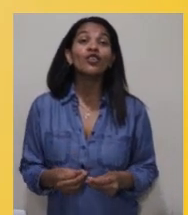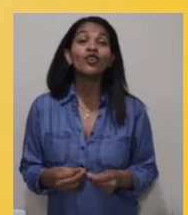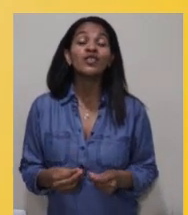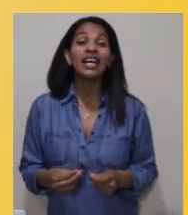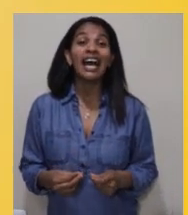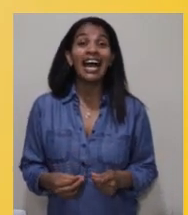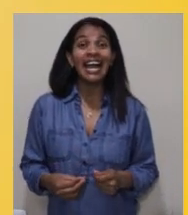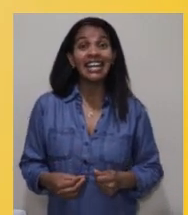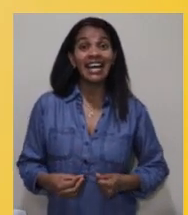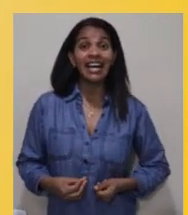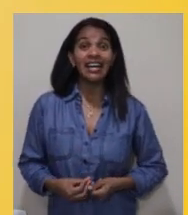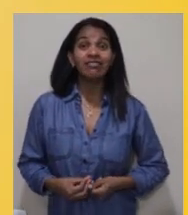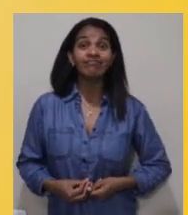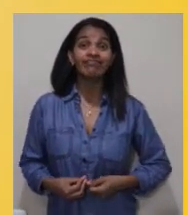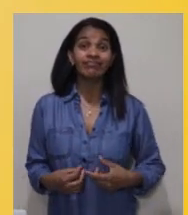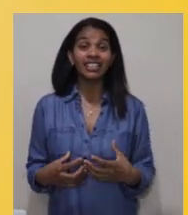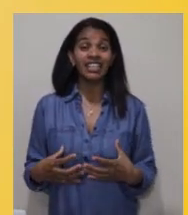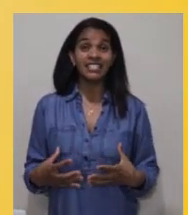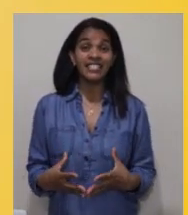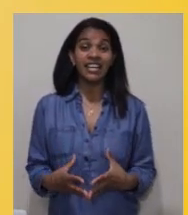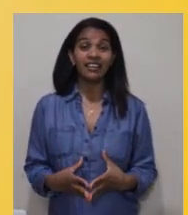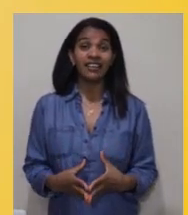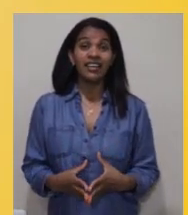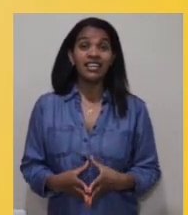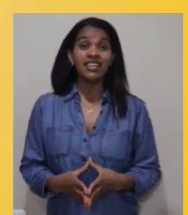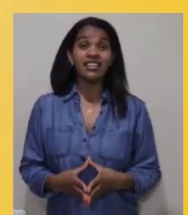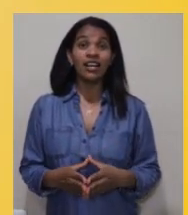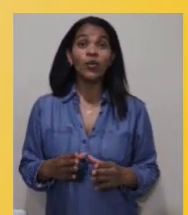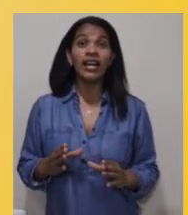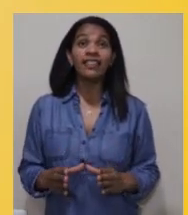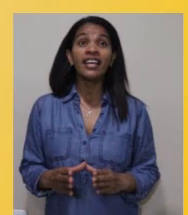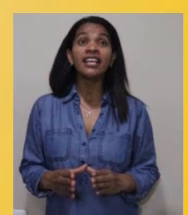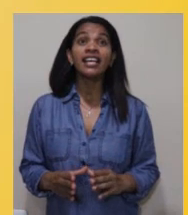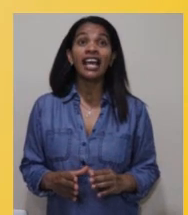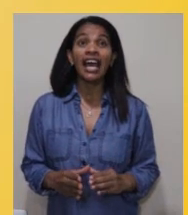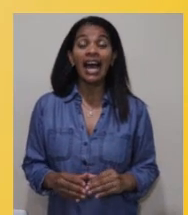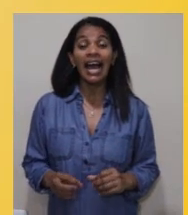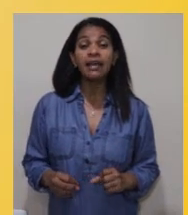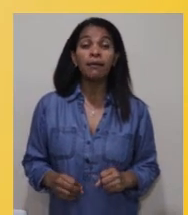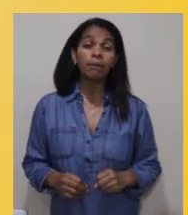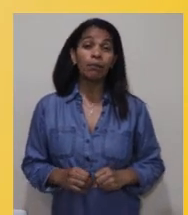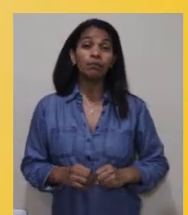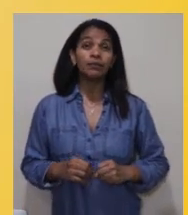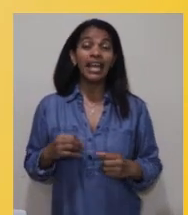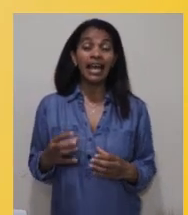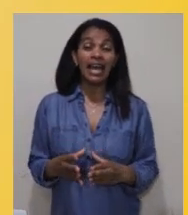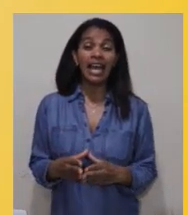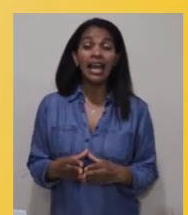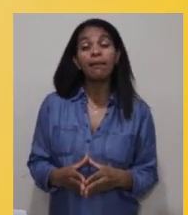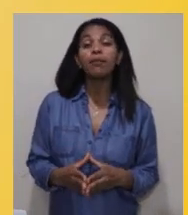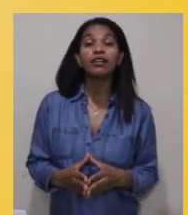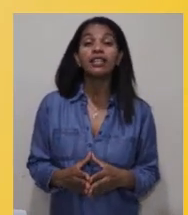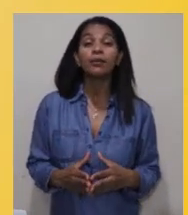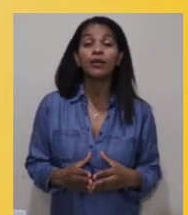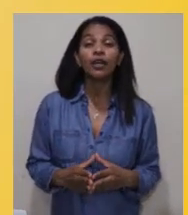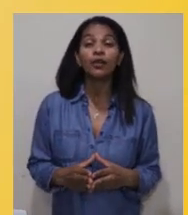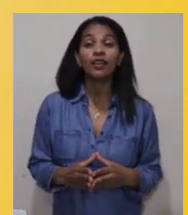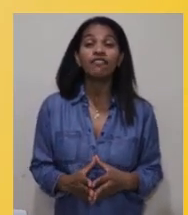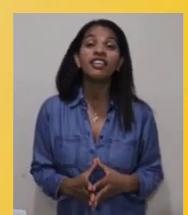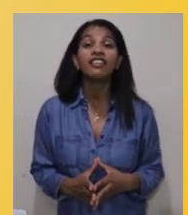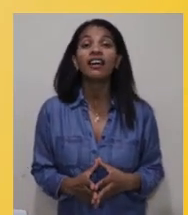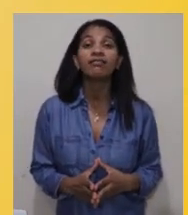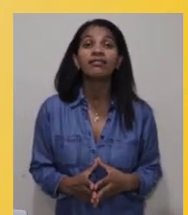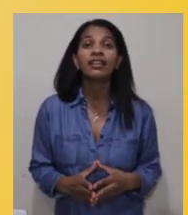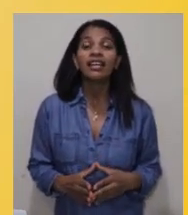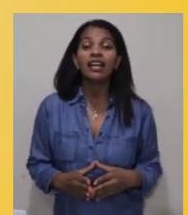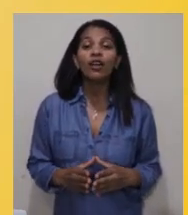esto nos hará crecer. Y recuerden que hay ejemplos de proyecto